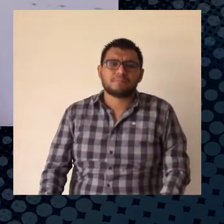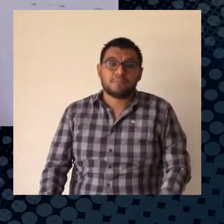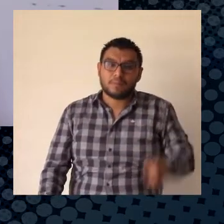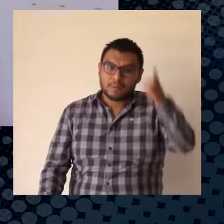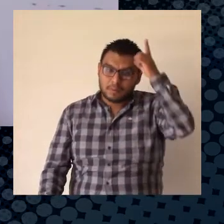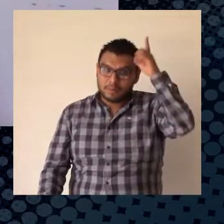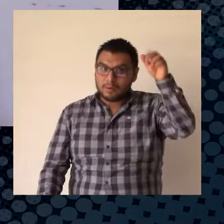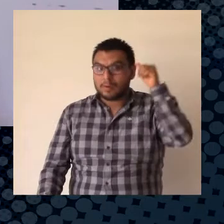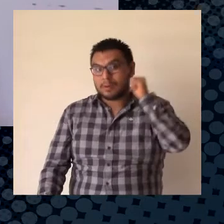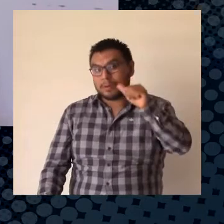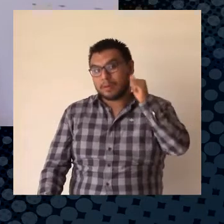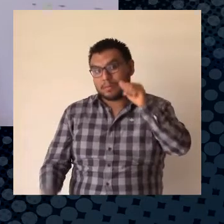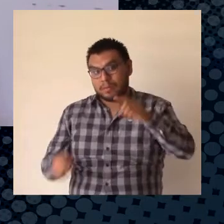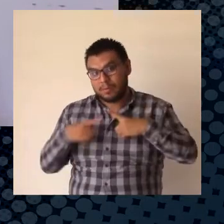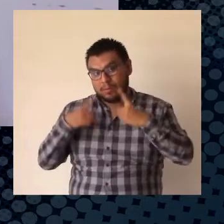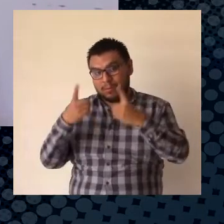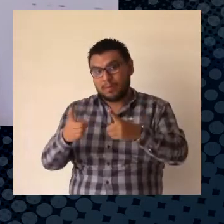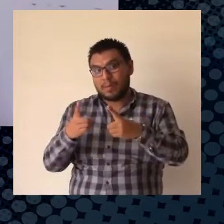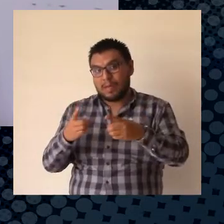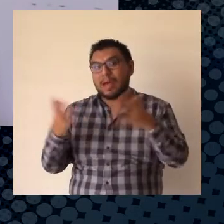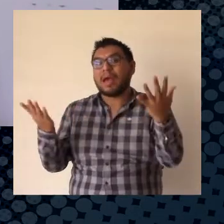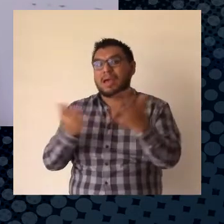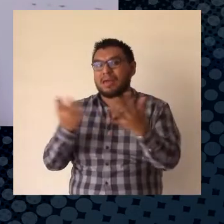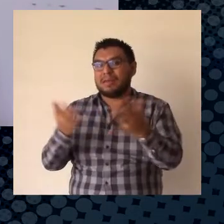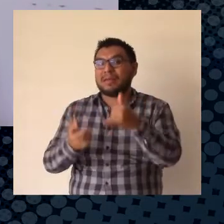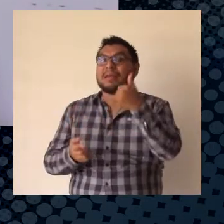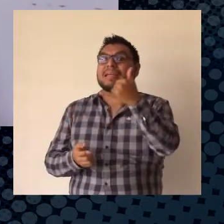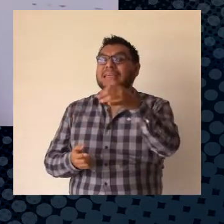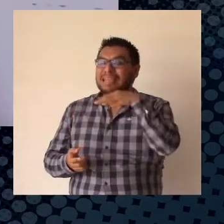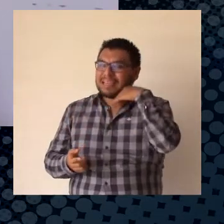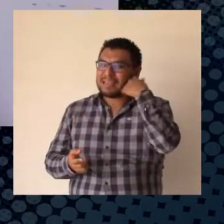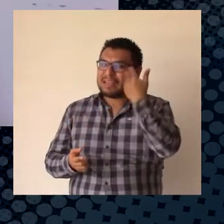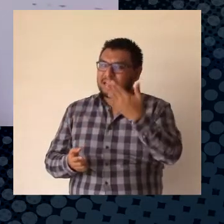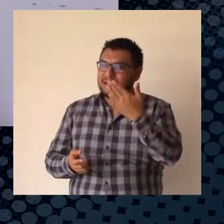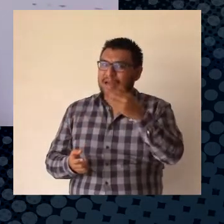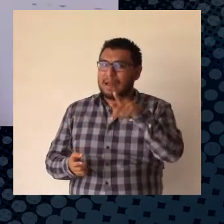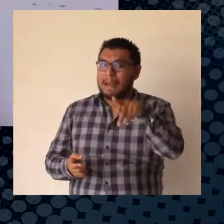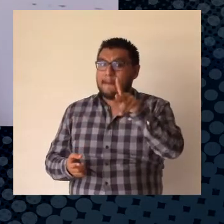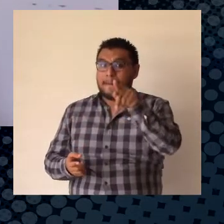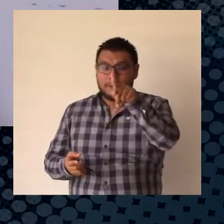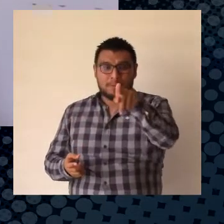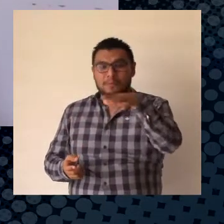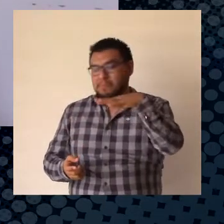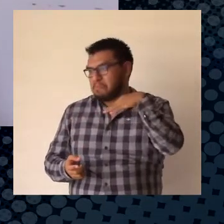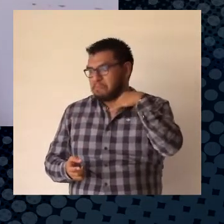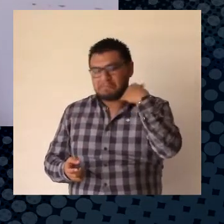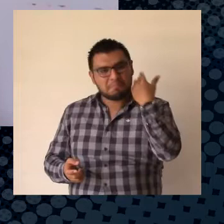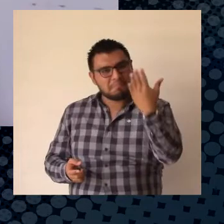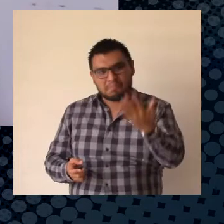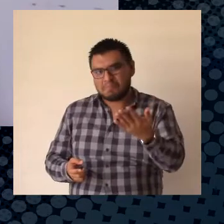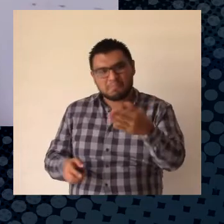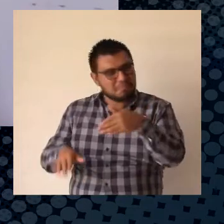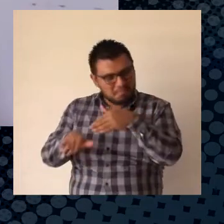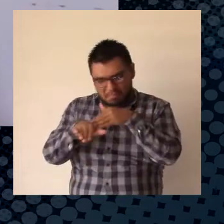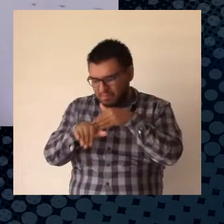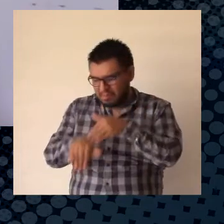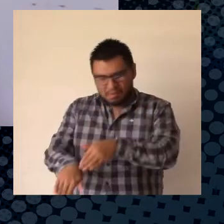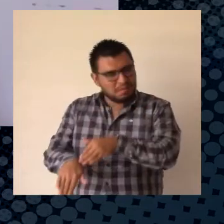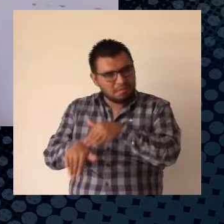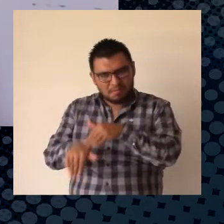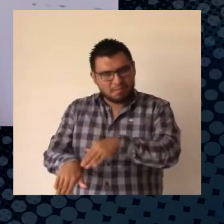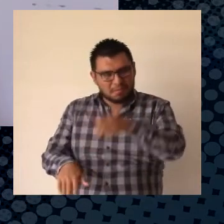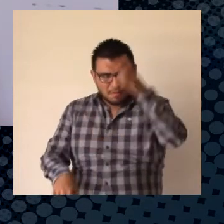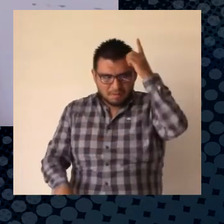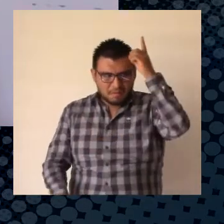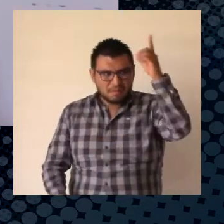Dios da el querer como el hacer. Y si usted no está dispuesto a someterse a esa voluntad